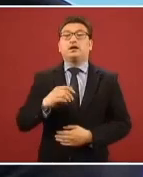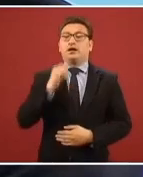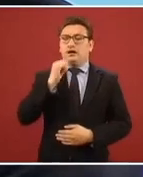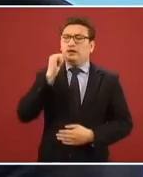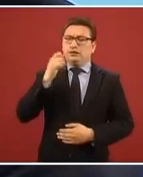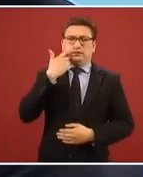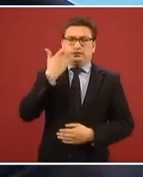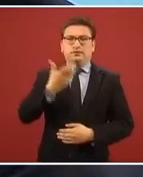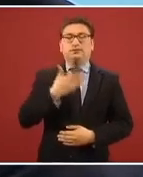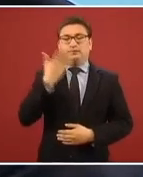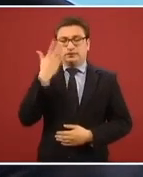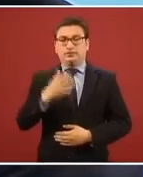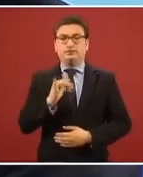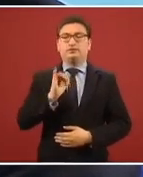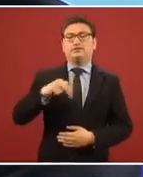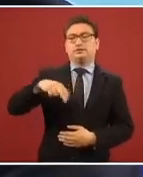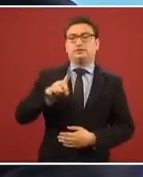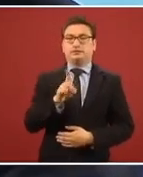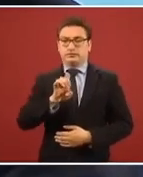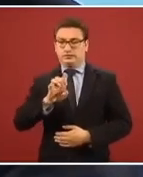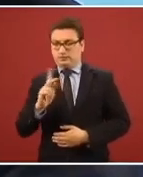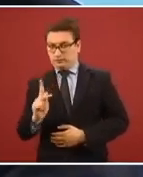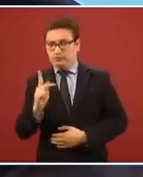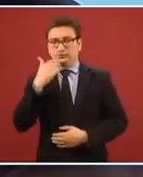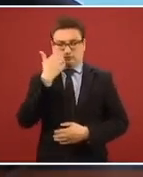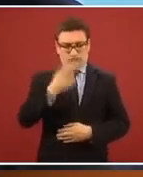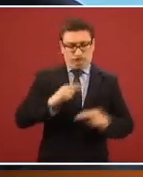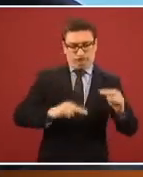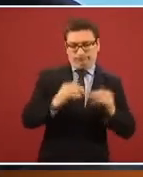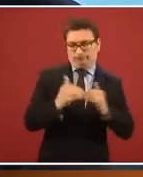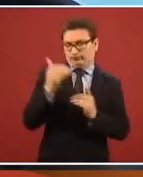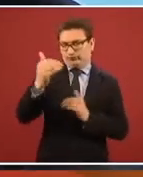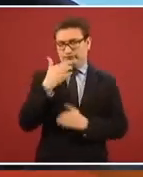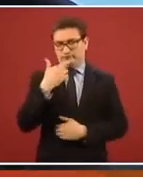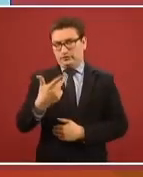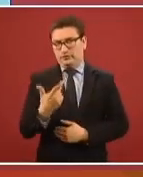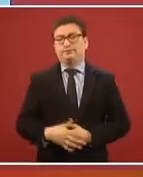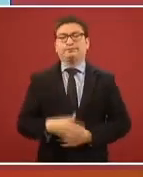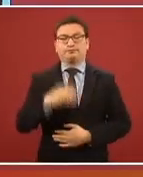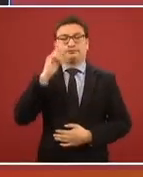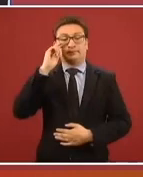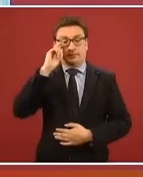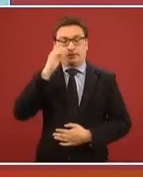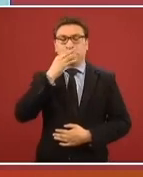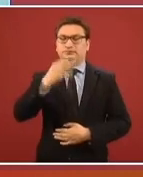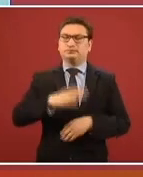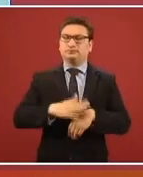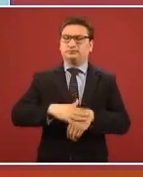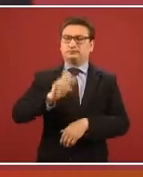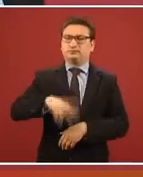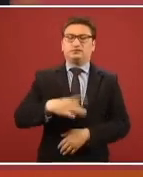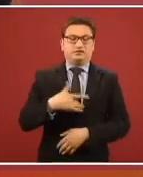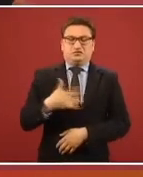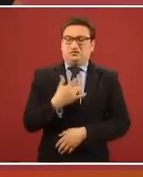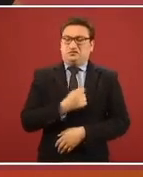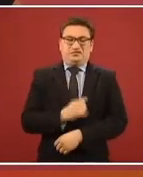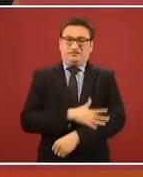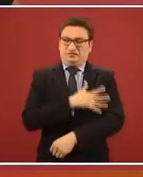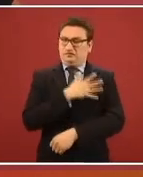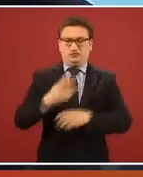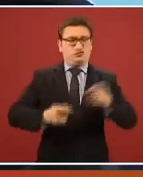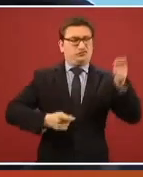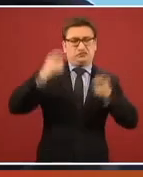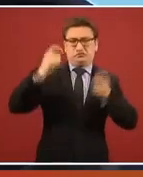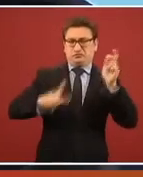los resultados del instituto al siguiente nivel podemos decir de forma muy grata que el resultado de la subasta fue un